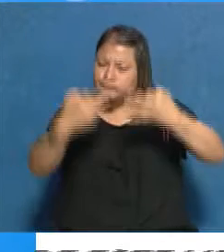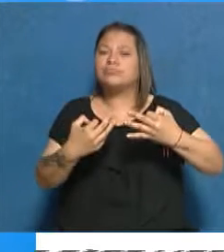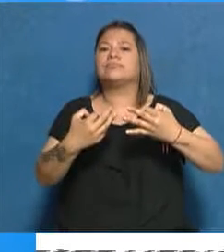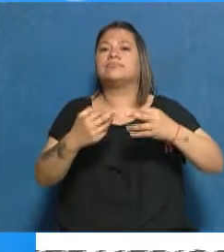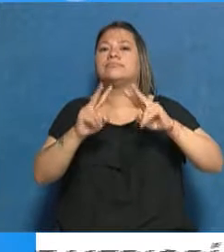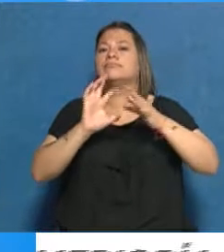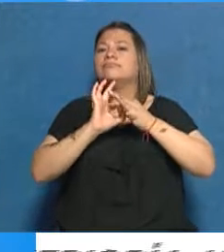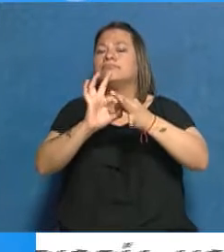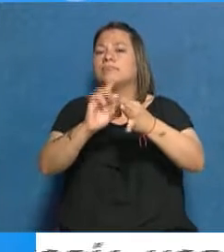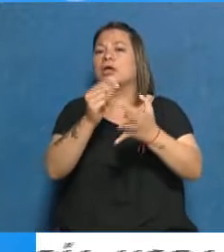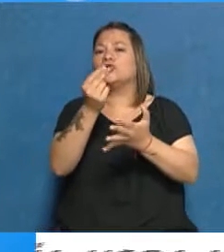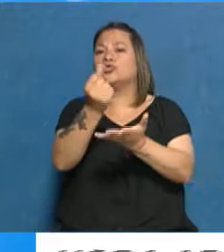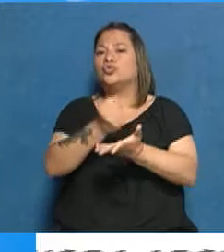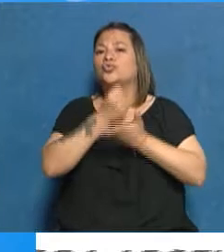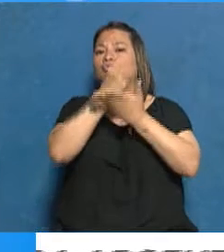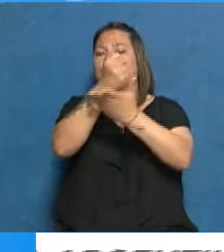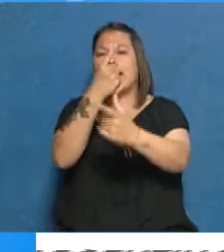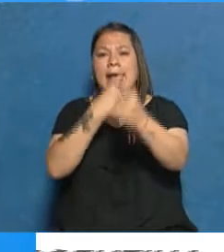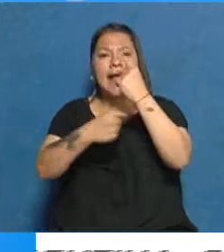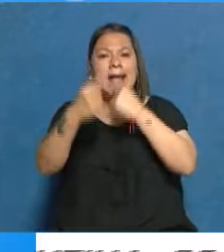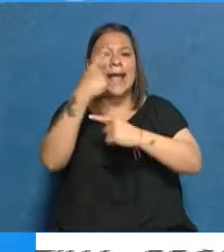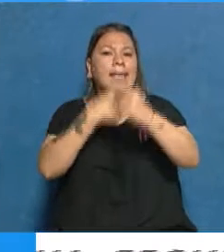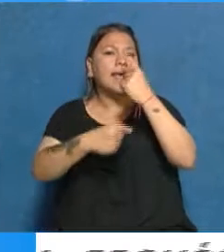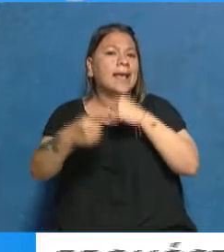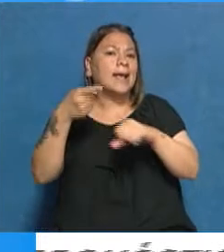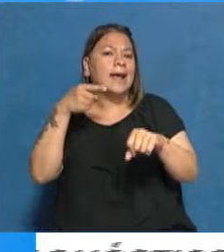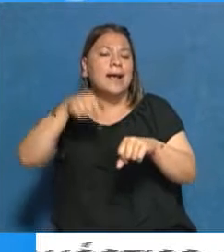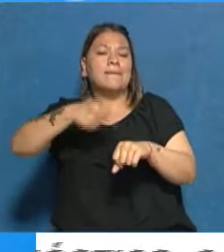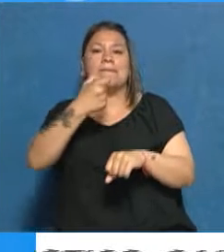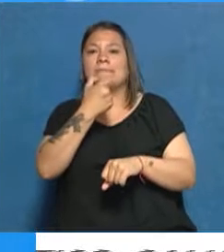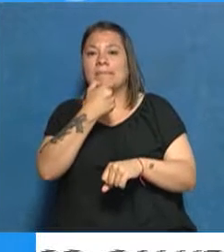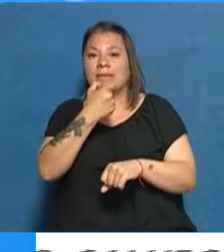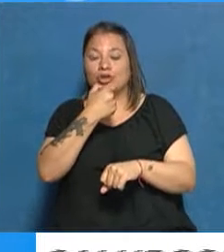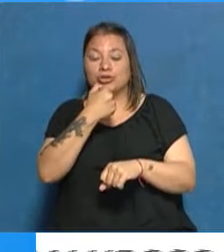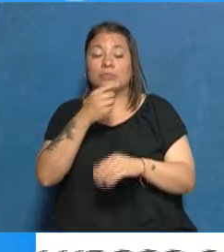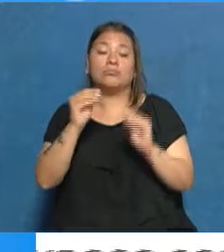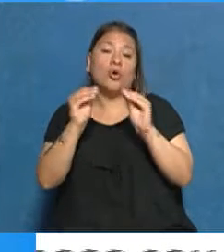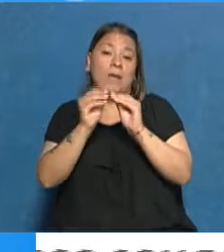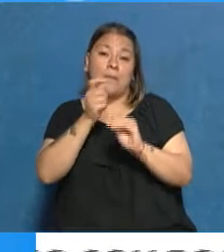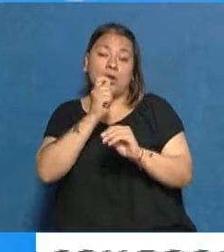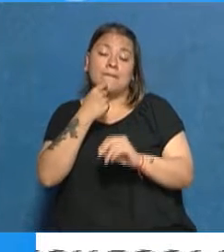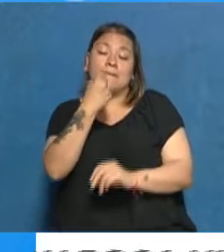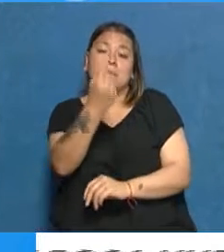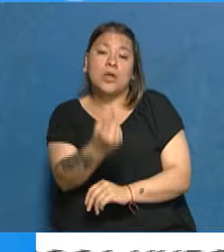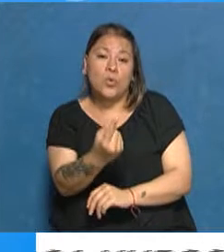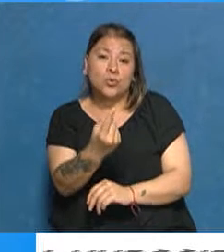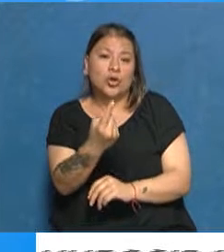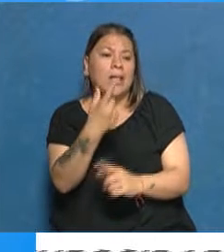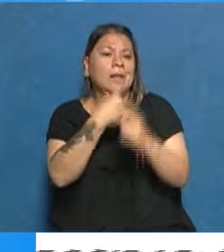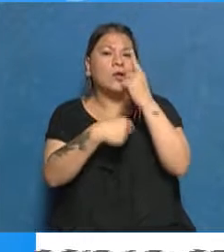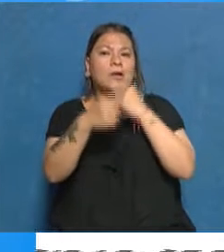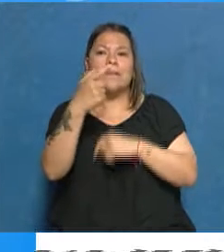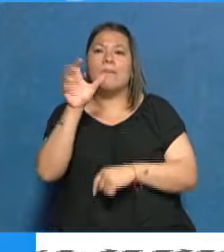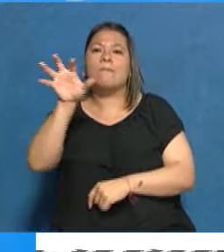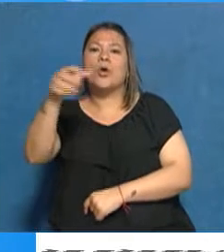de los subsidios, principalmente las quejas que se originan aquí en Mendoza. Un colega le hizo la pregunta respecto de los reclamos que